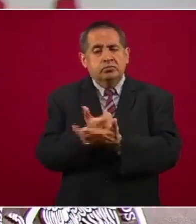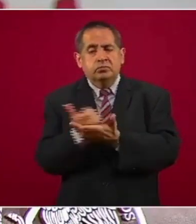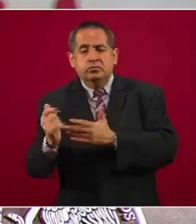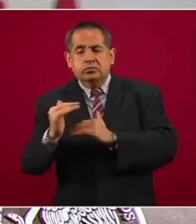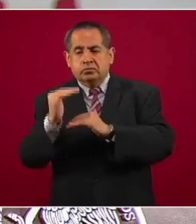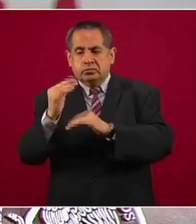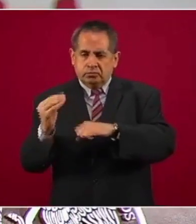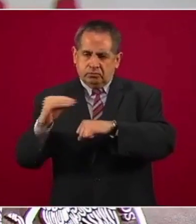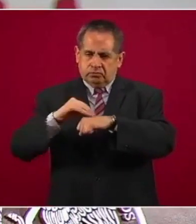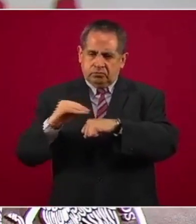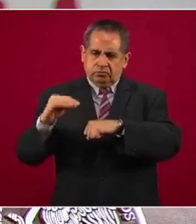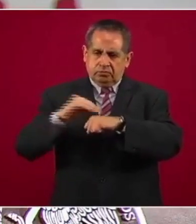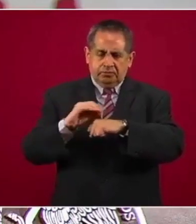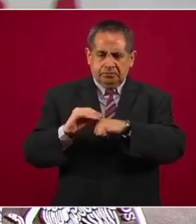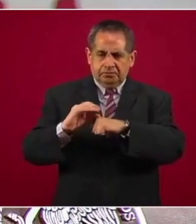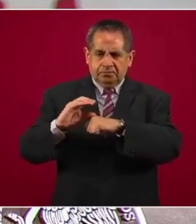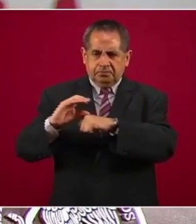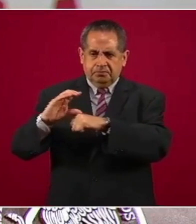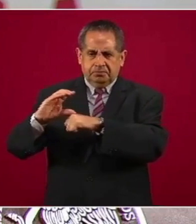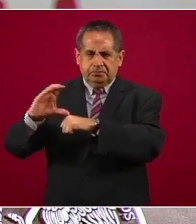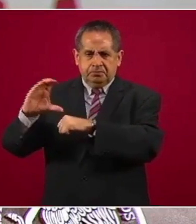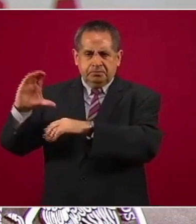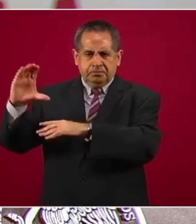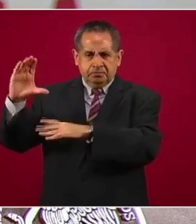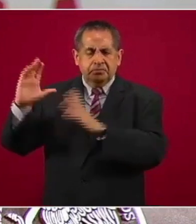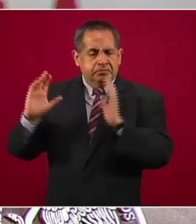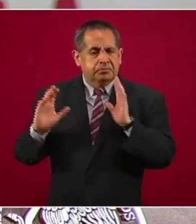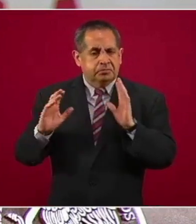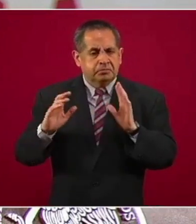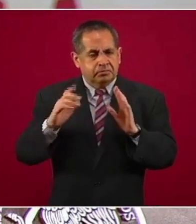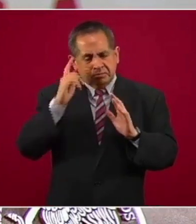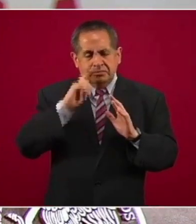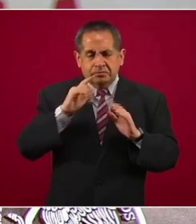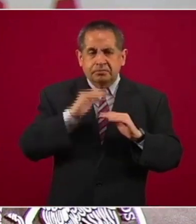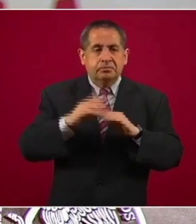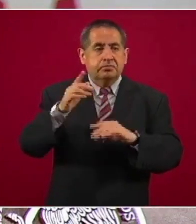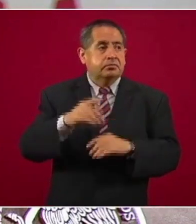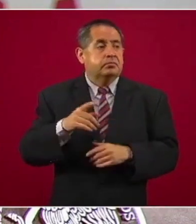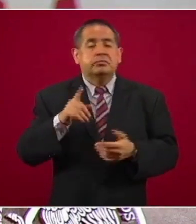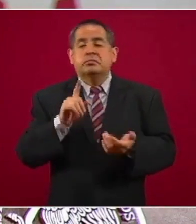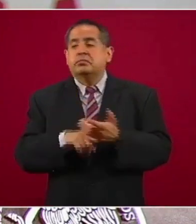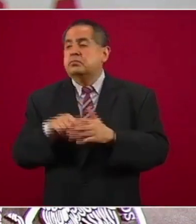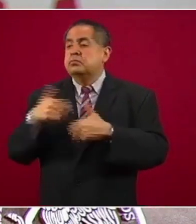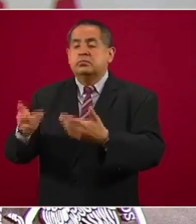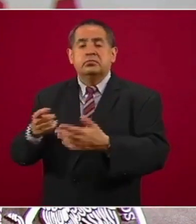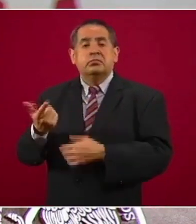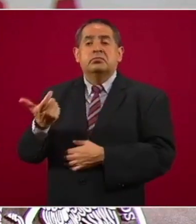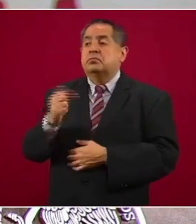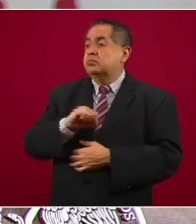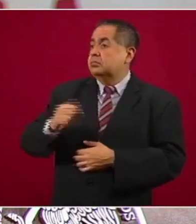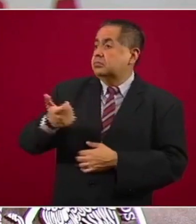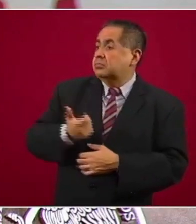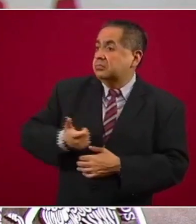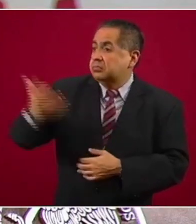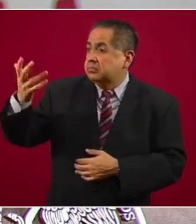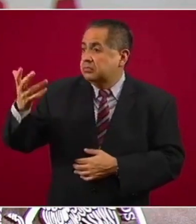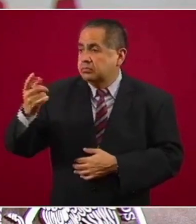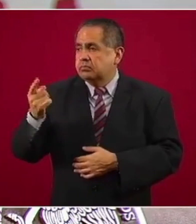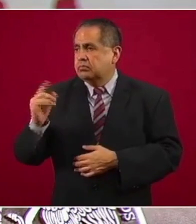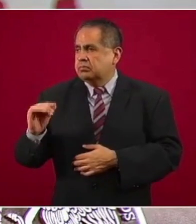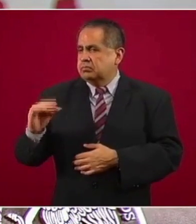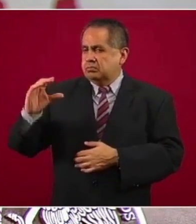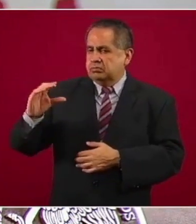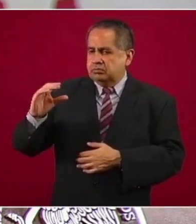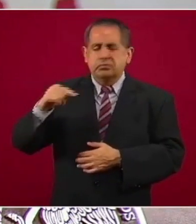referente, siempre se den por encima de la inflación, porque se llegó